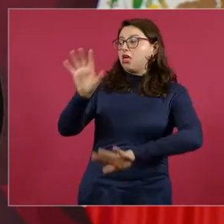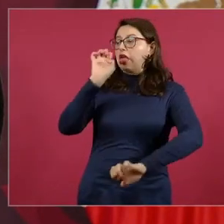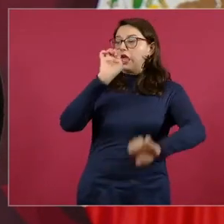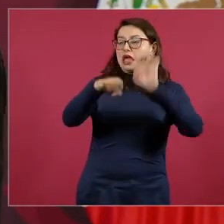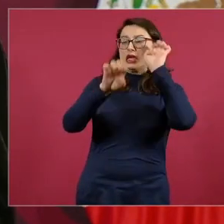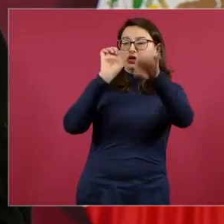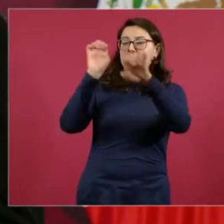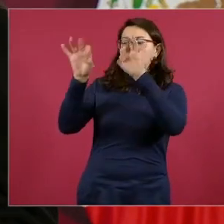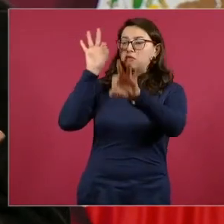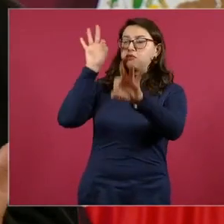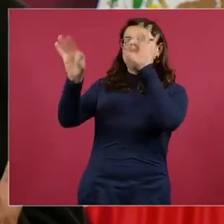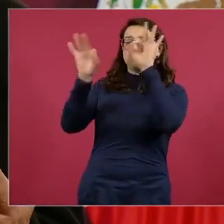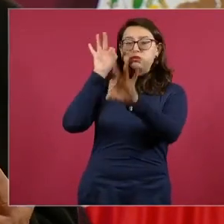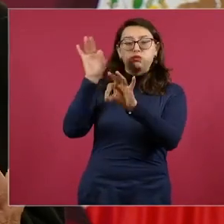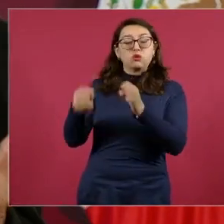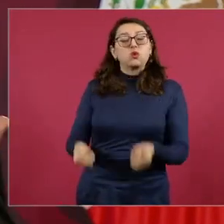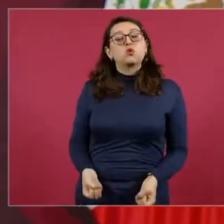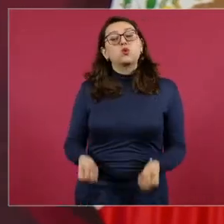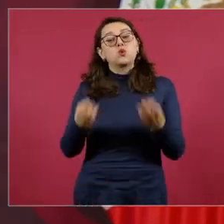Y además,